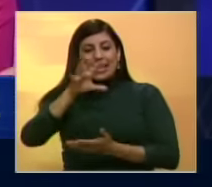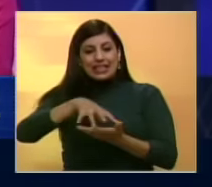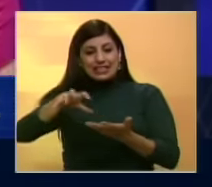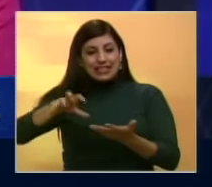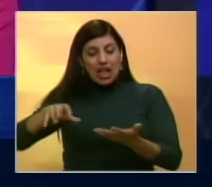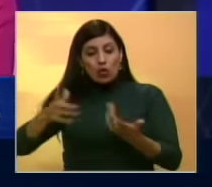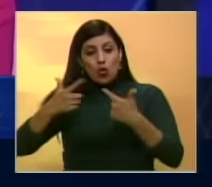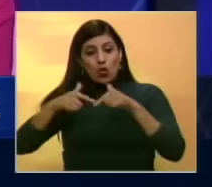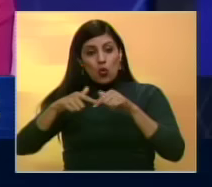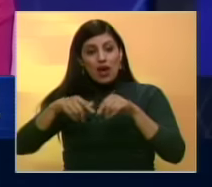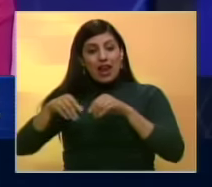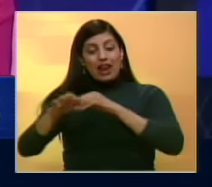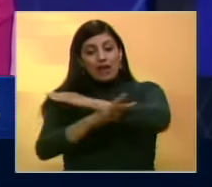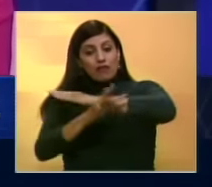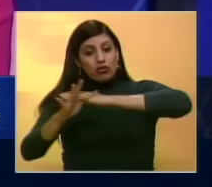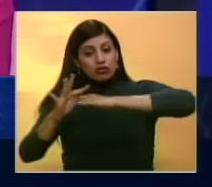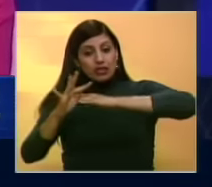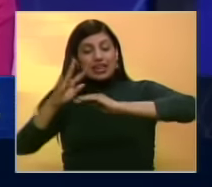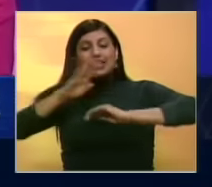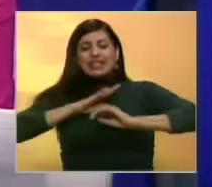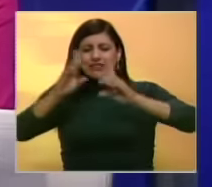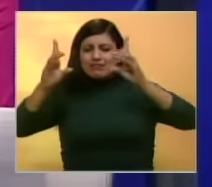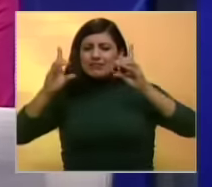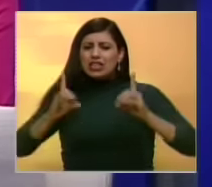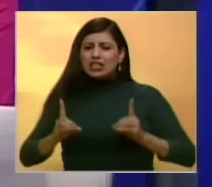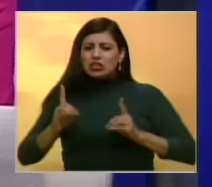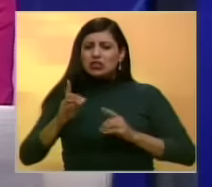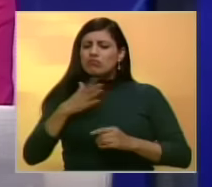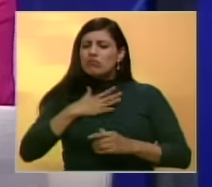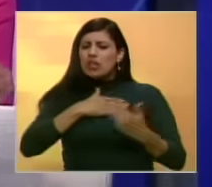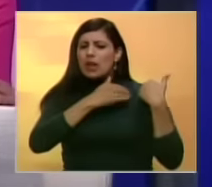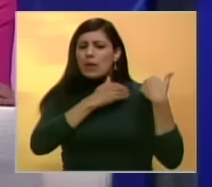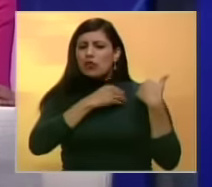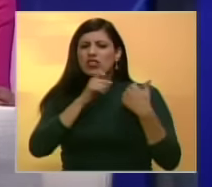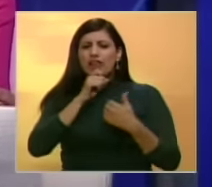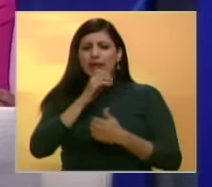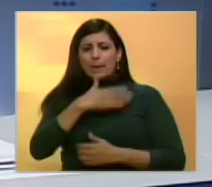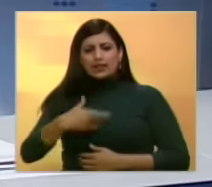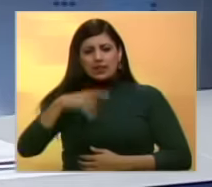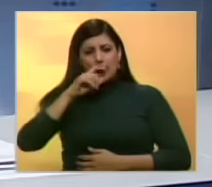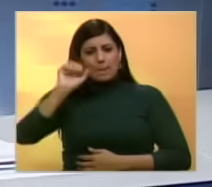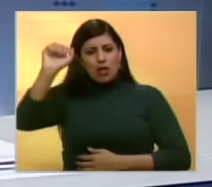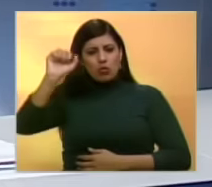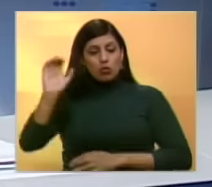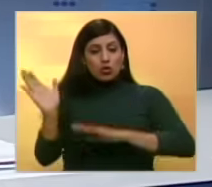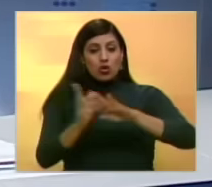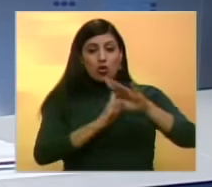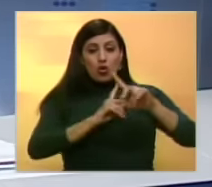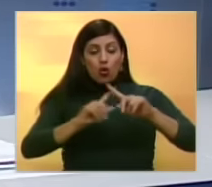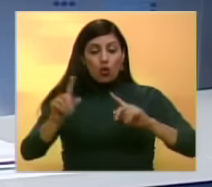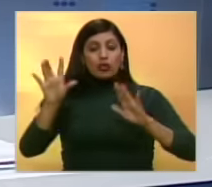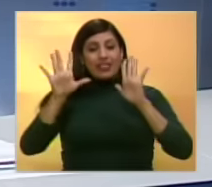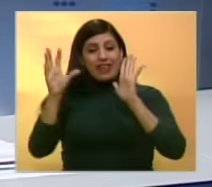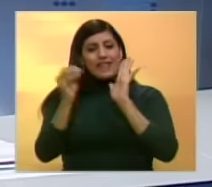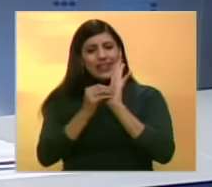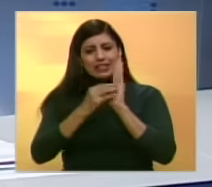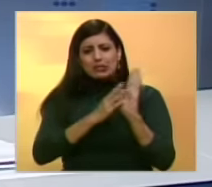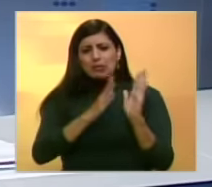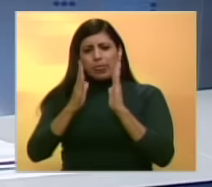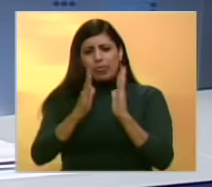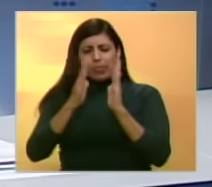sección en el territorio fronterizo es una decisión que solo le compete al ejecutivo nacional por décima ocasiones fue diferida la